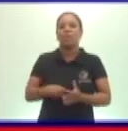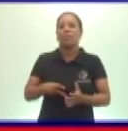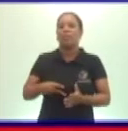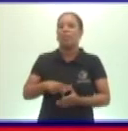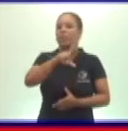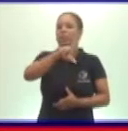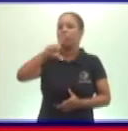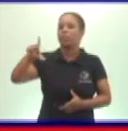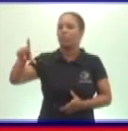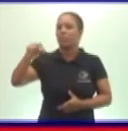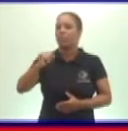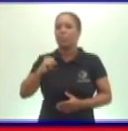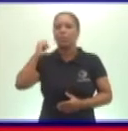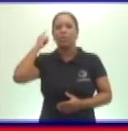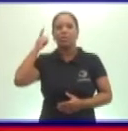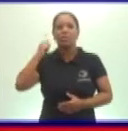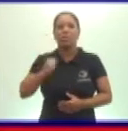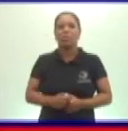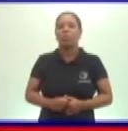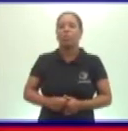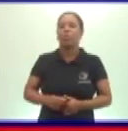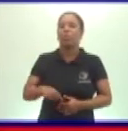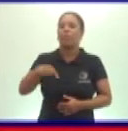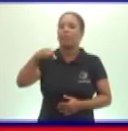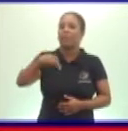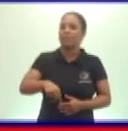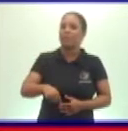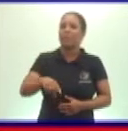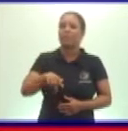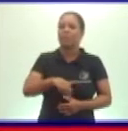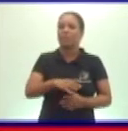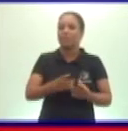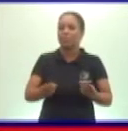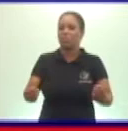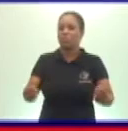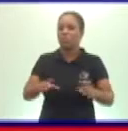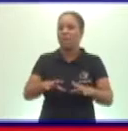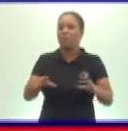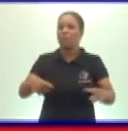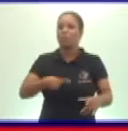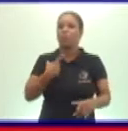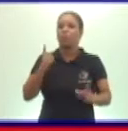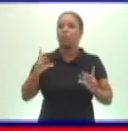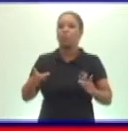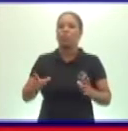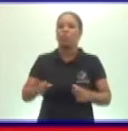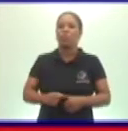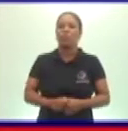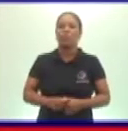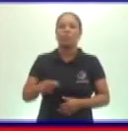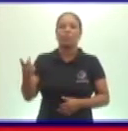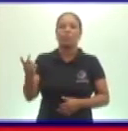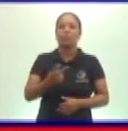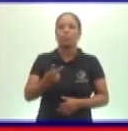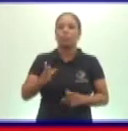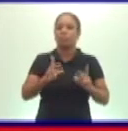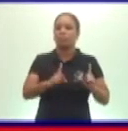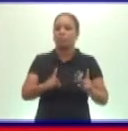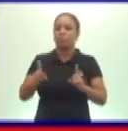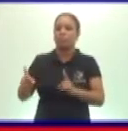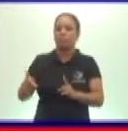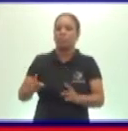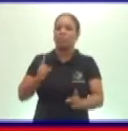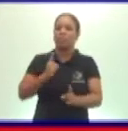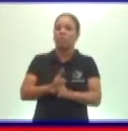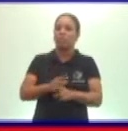que van a estar contenidos en este texto básico Cultura Política. Estos 2 textos también se encuentran de manera digital en